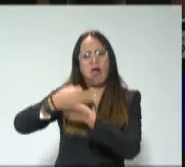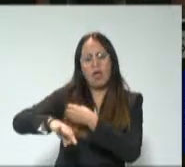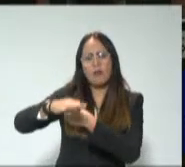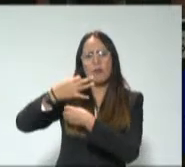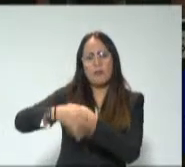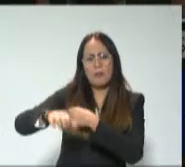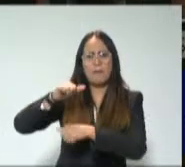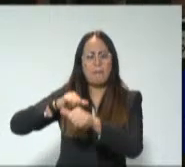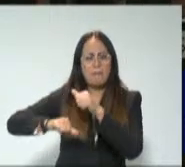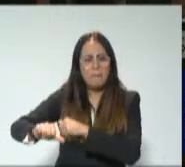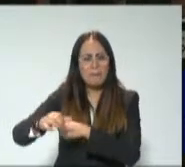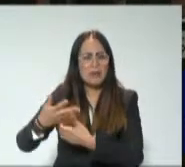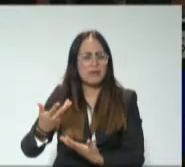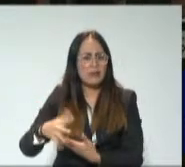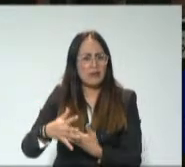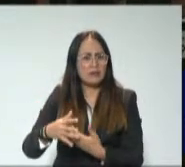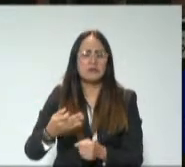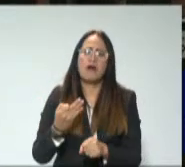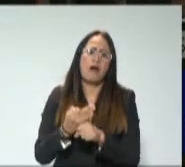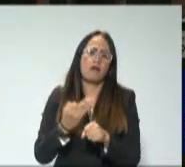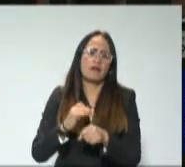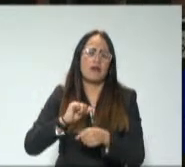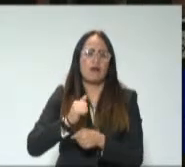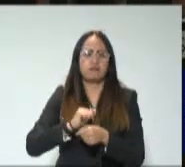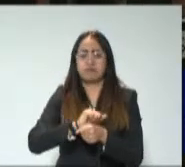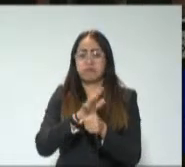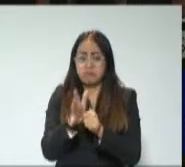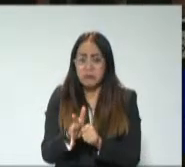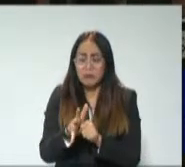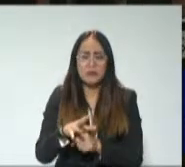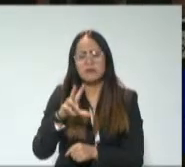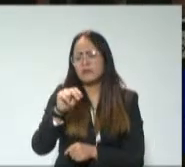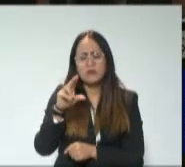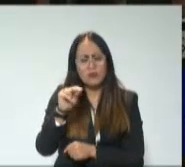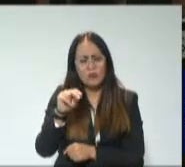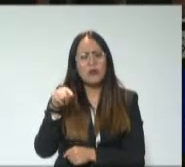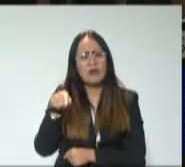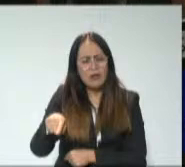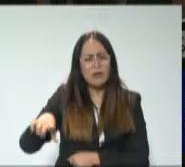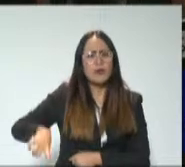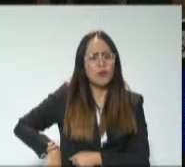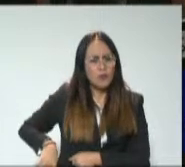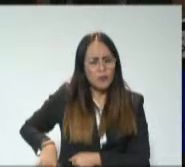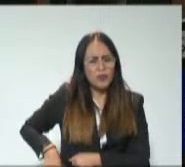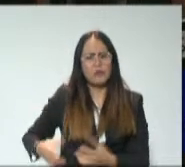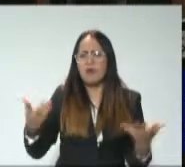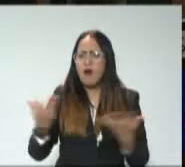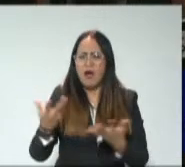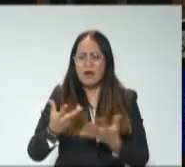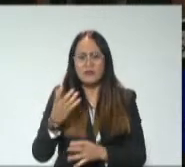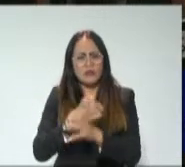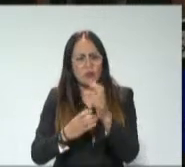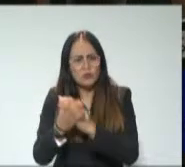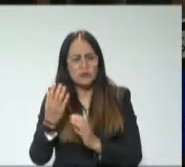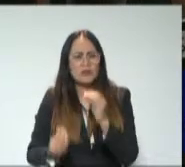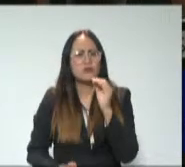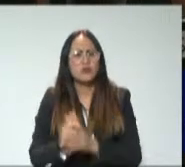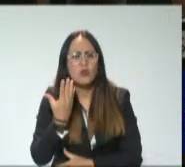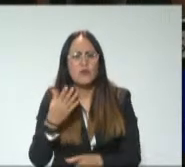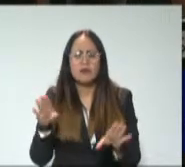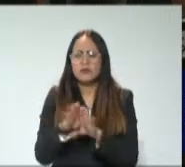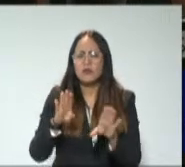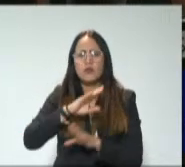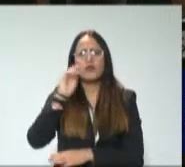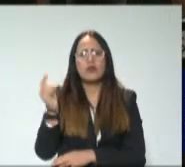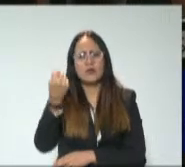físicos o porcionales por la virtualidad sino como un gobierno que Innova a través del uso de la tecnología